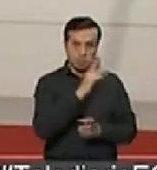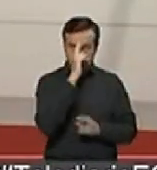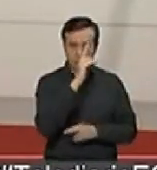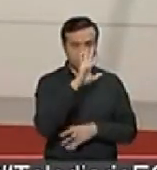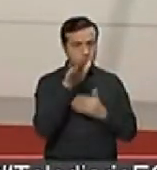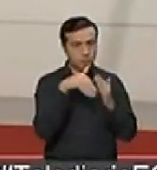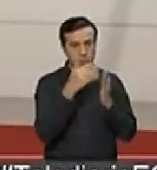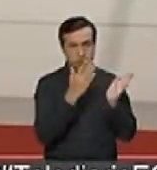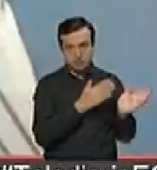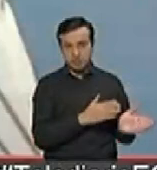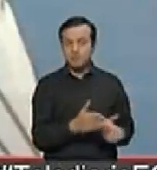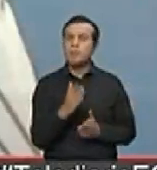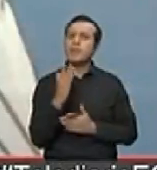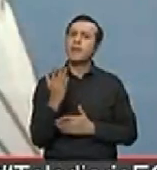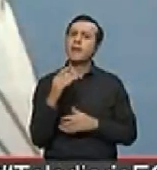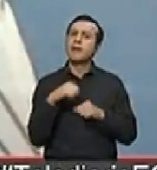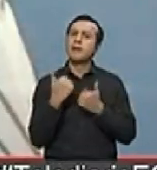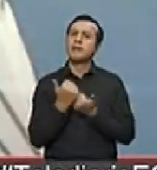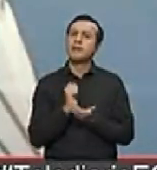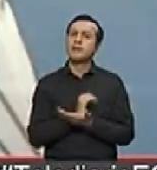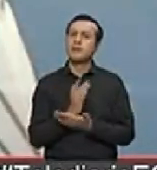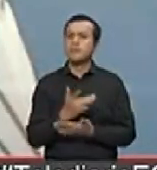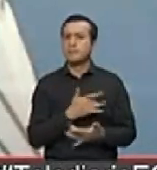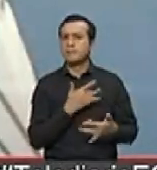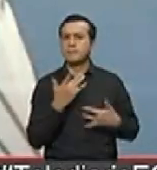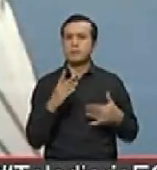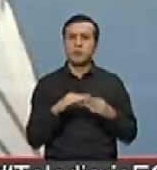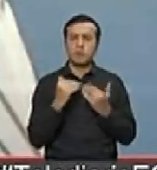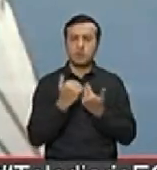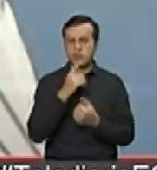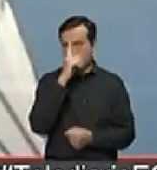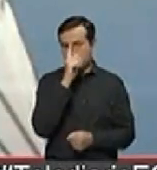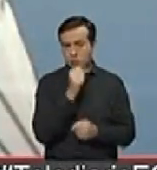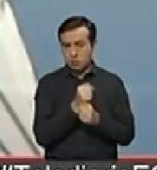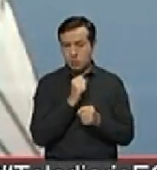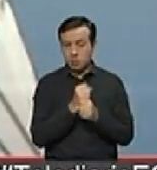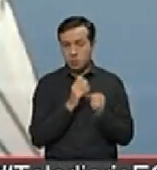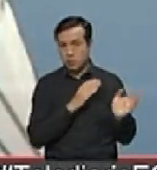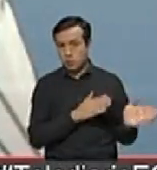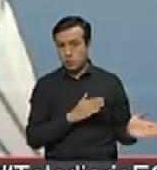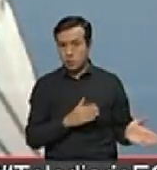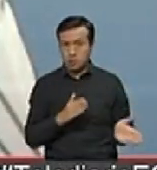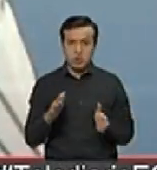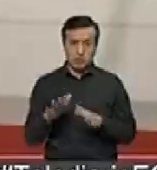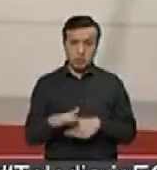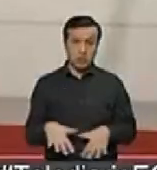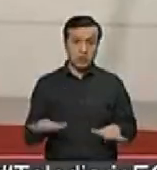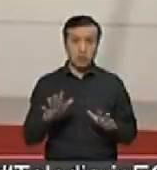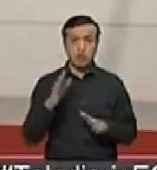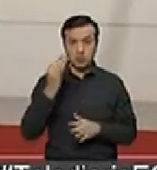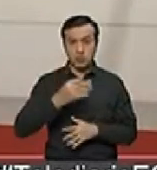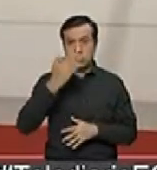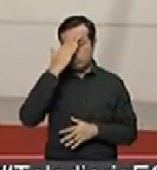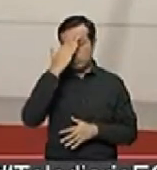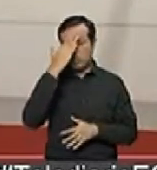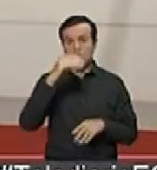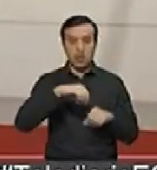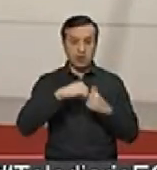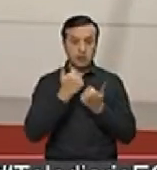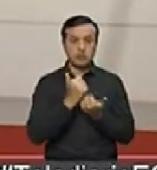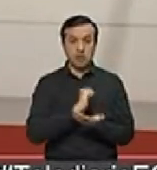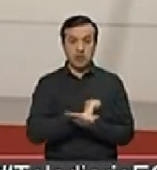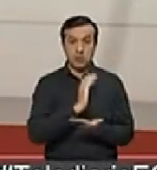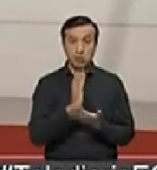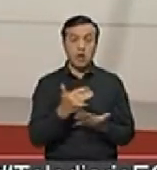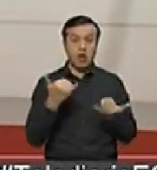sus condiciones establecidas. Ahora, en la Asamblea, ¿cómo está el panorama en la Comisión de los Trabajadores y dentro... Bueno, yo estoy seguro que la Asamblea tiene hoy